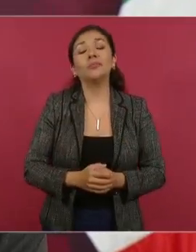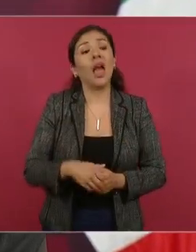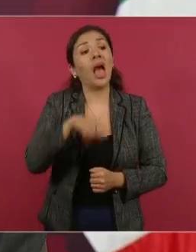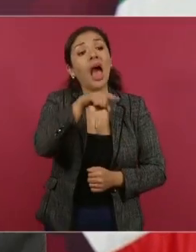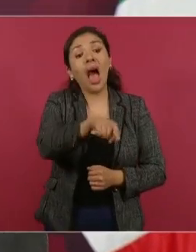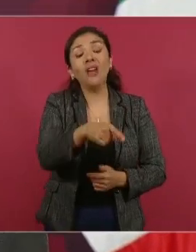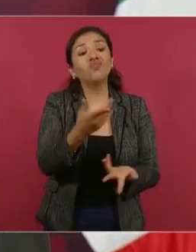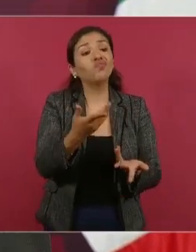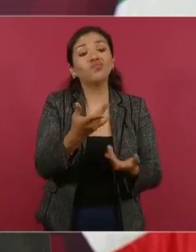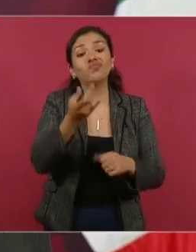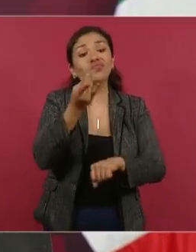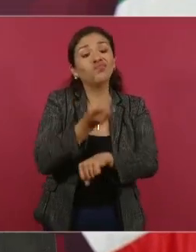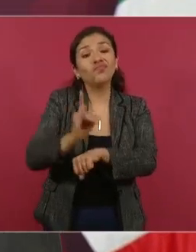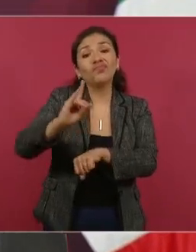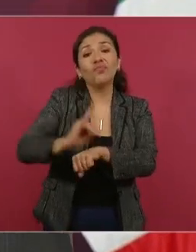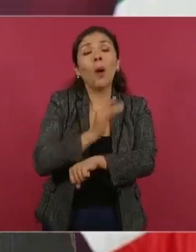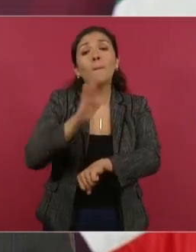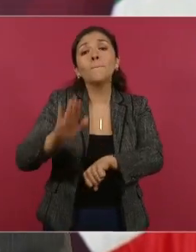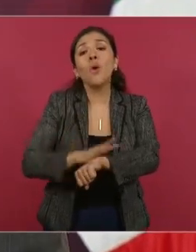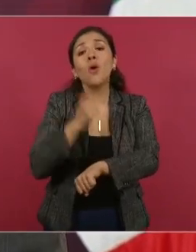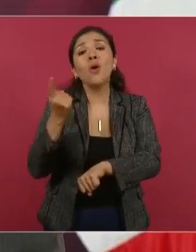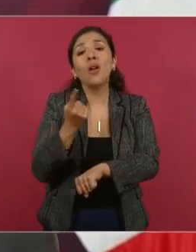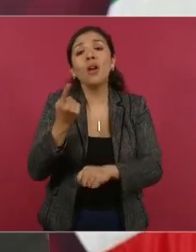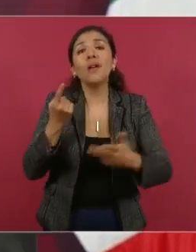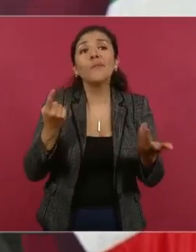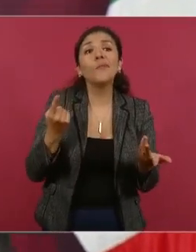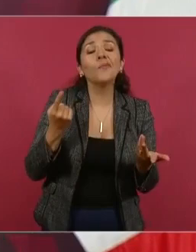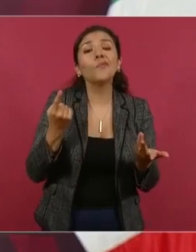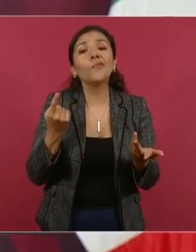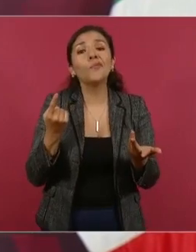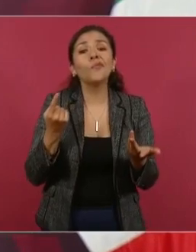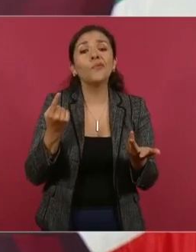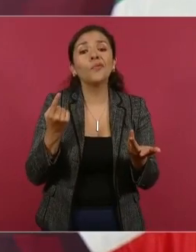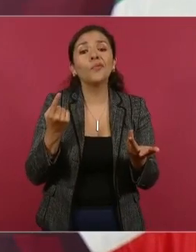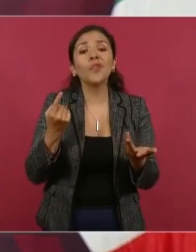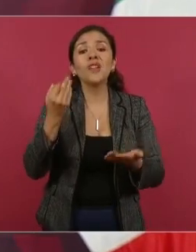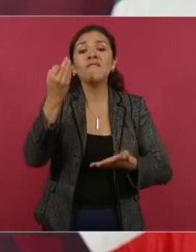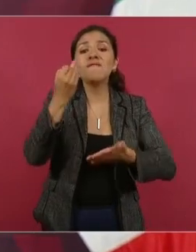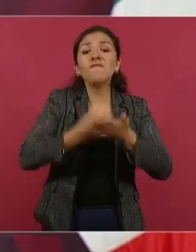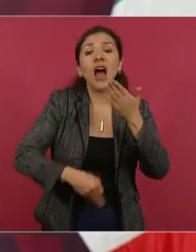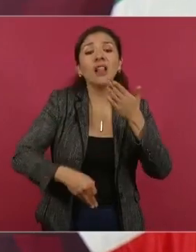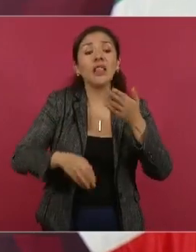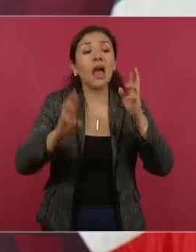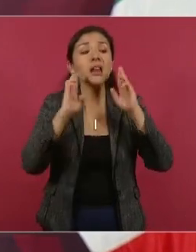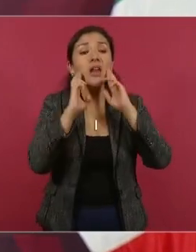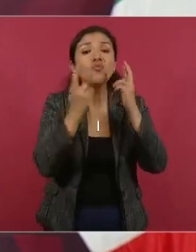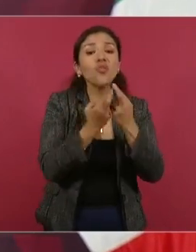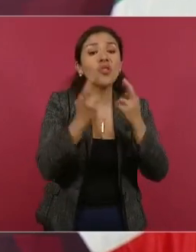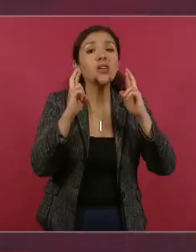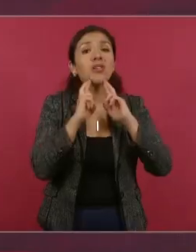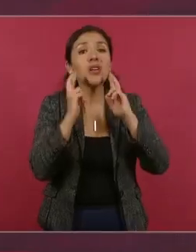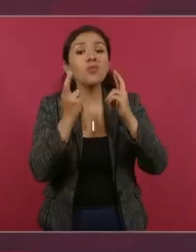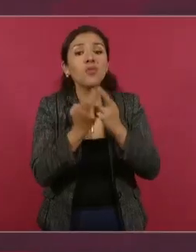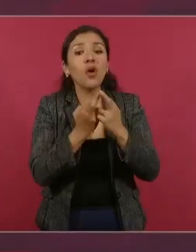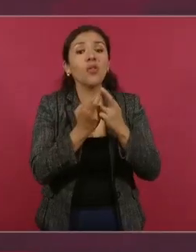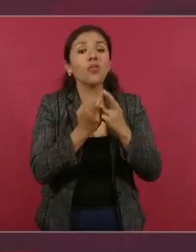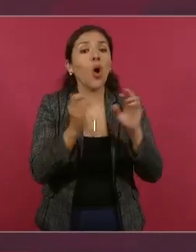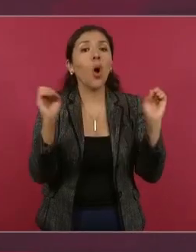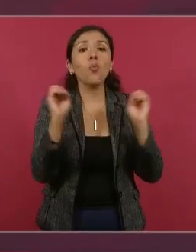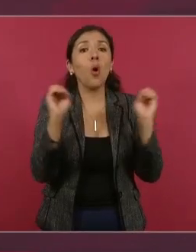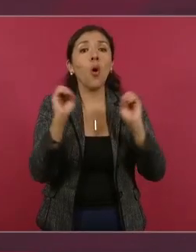porque no se hicieron las reuniones